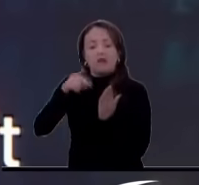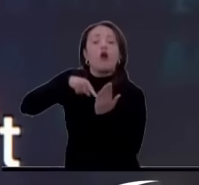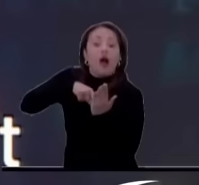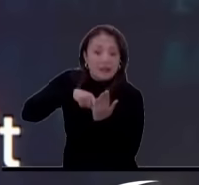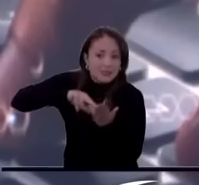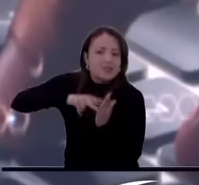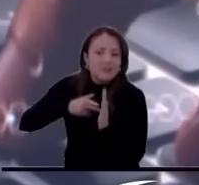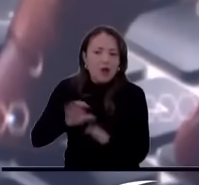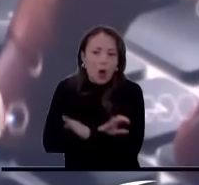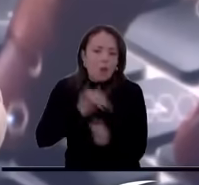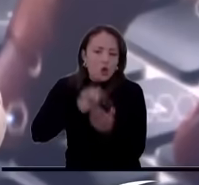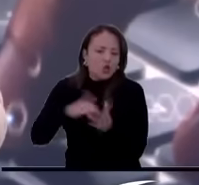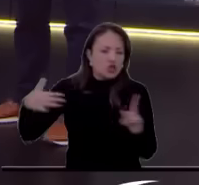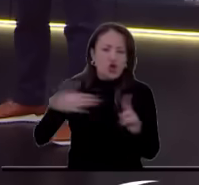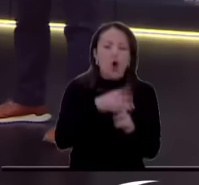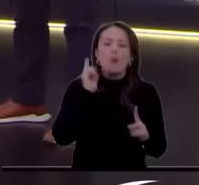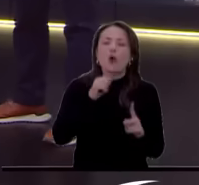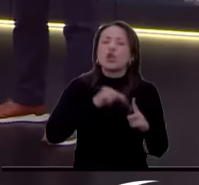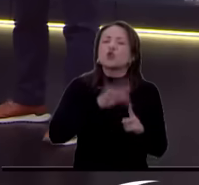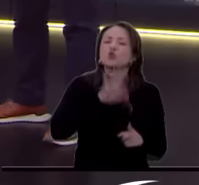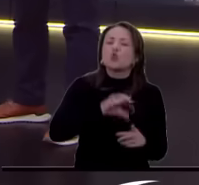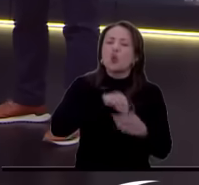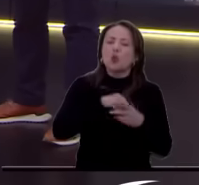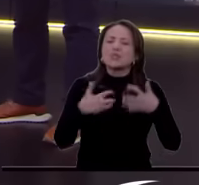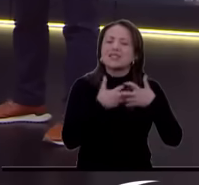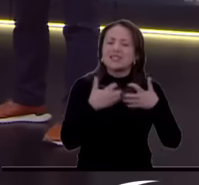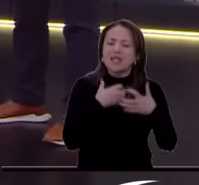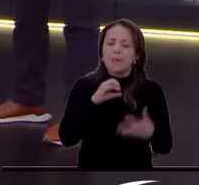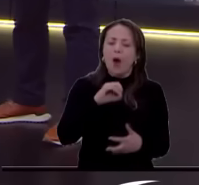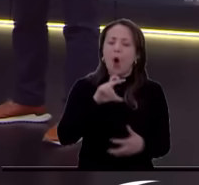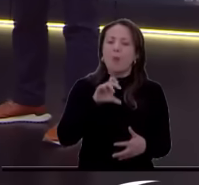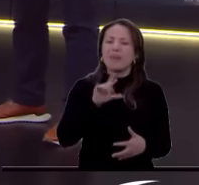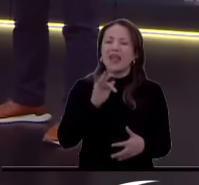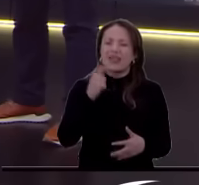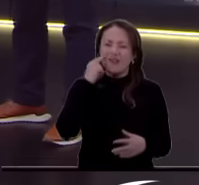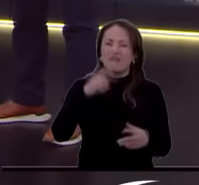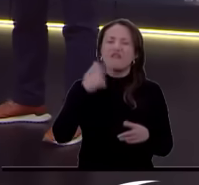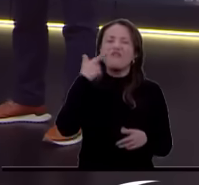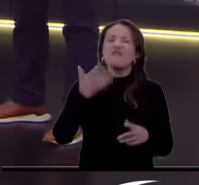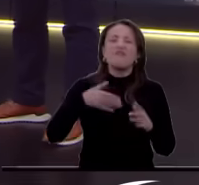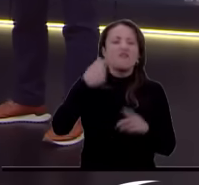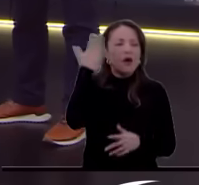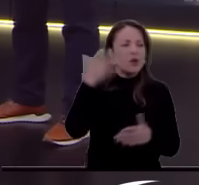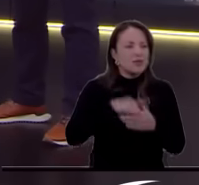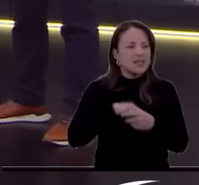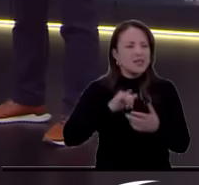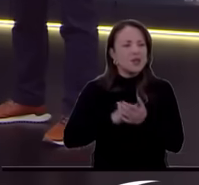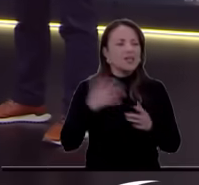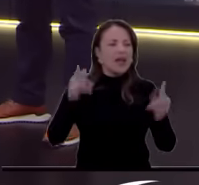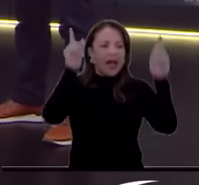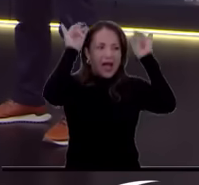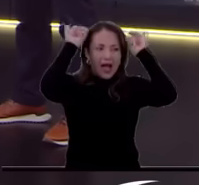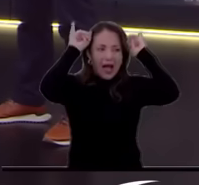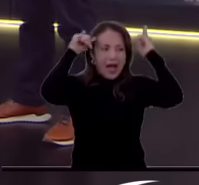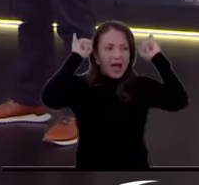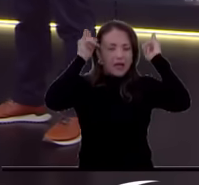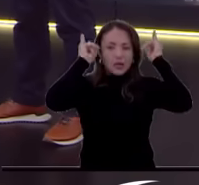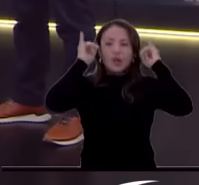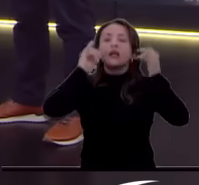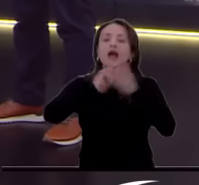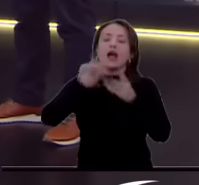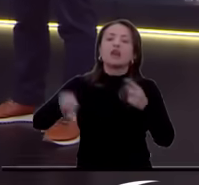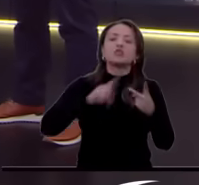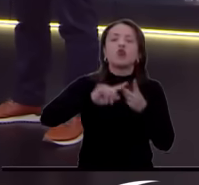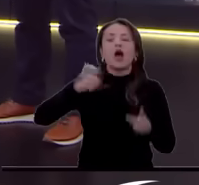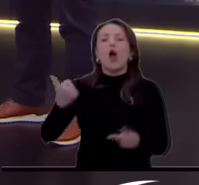vieron afectado los teléfonos porque los sistemas operativos de los teléfonos son el famoso Android y el iOS de Apple pero en este caso fue